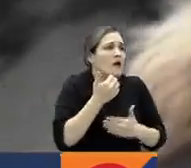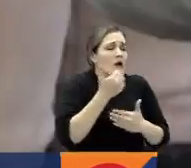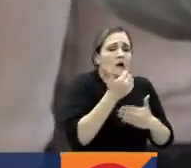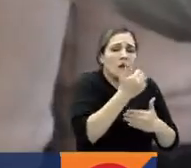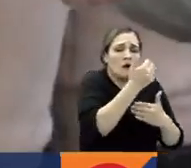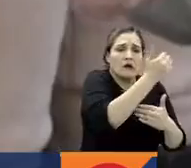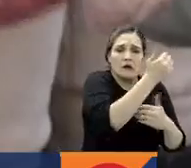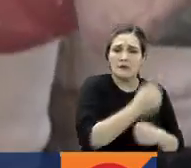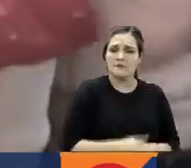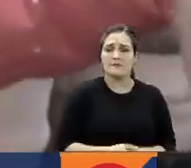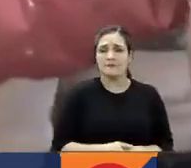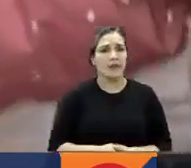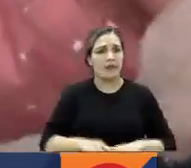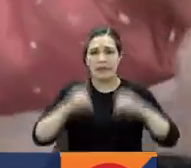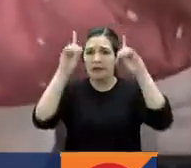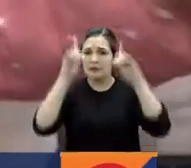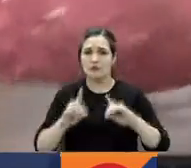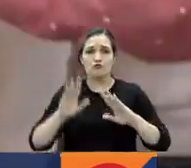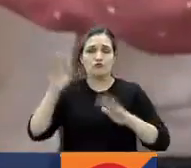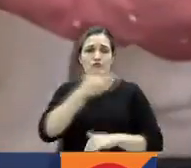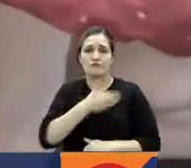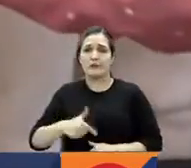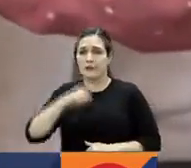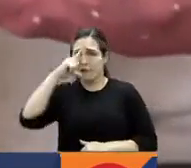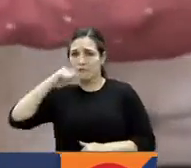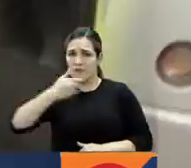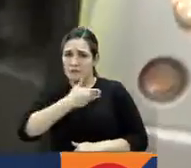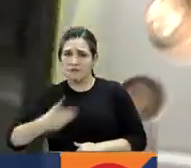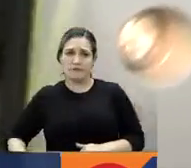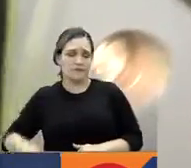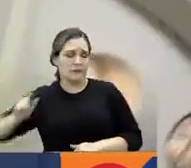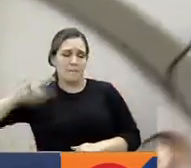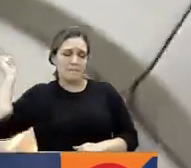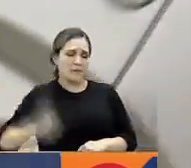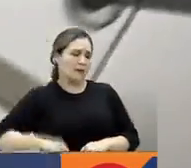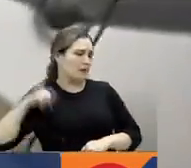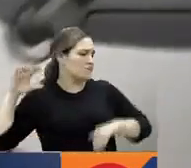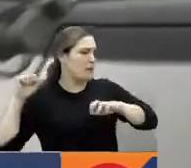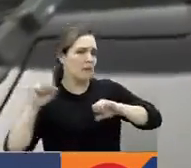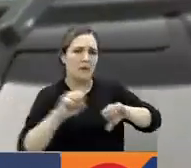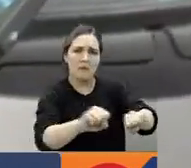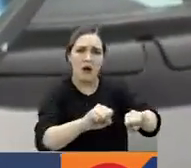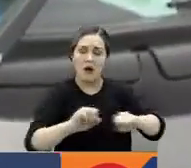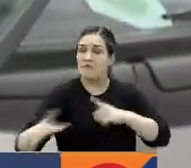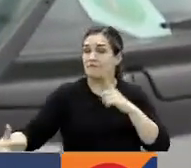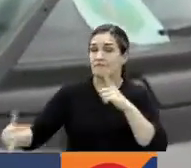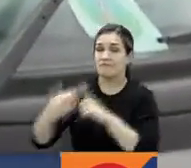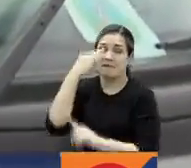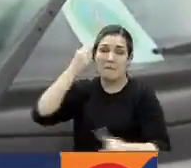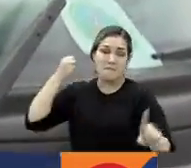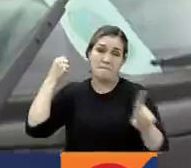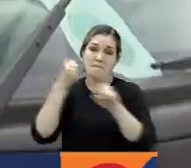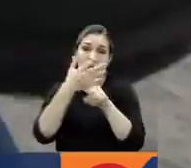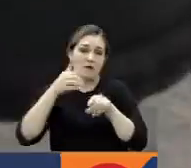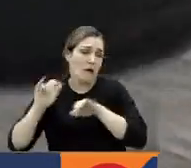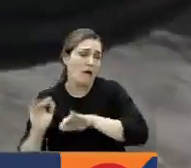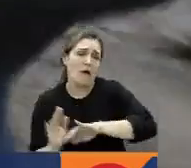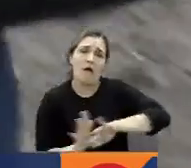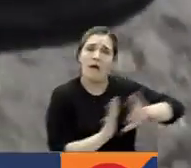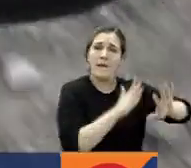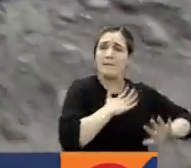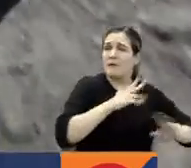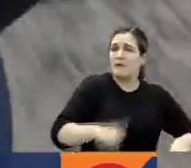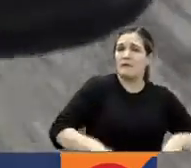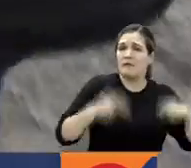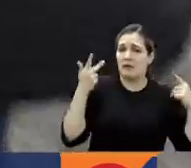padres. La decisión del presidente de Rusia tomada en su despacho materializa impactos a miles de kilómetros y en las vidas de ellos, que le